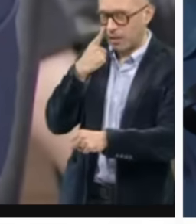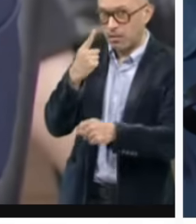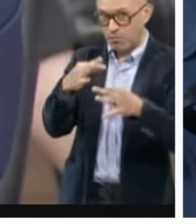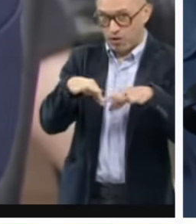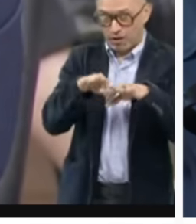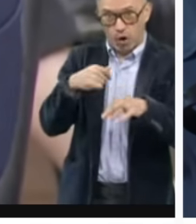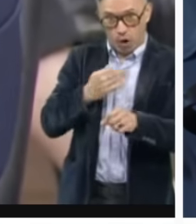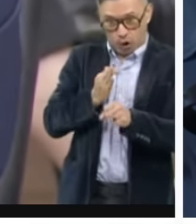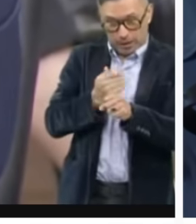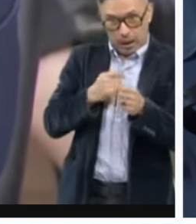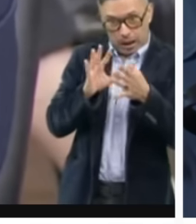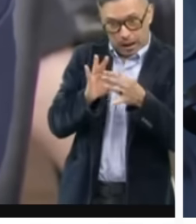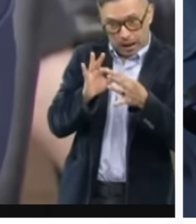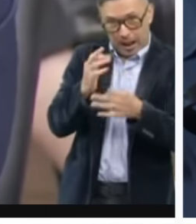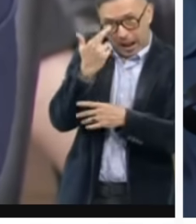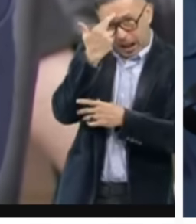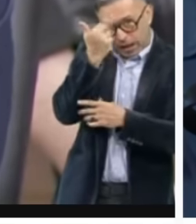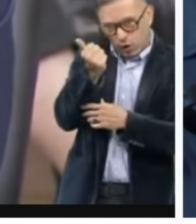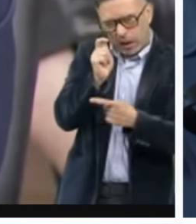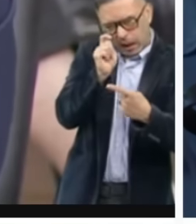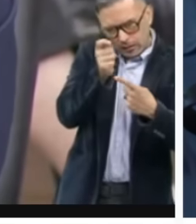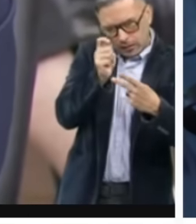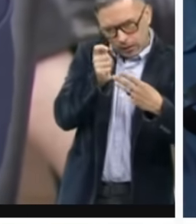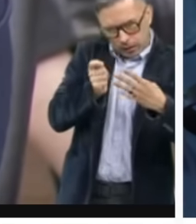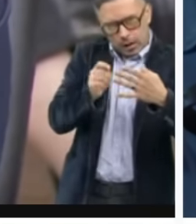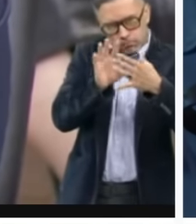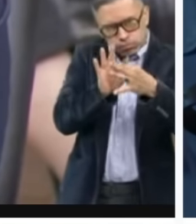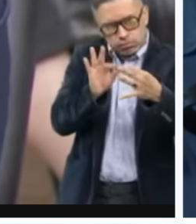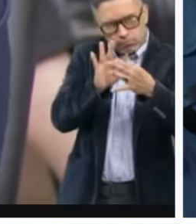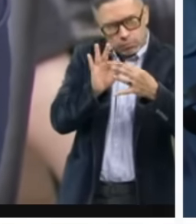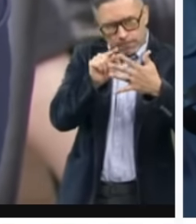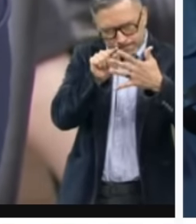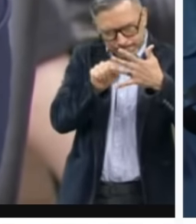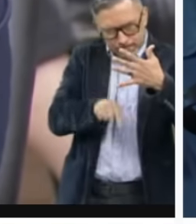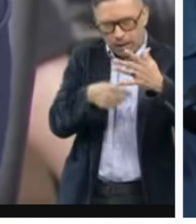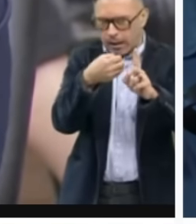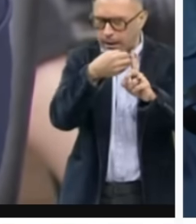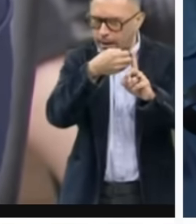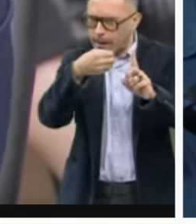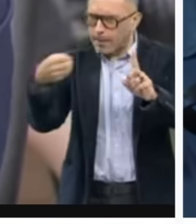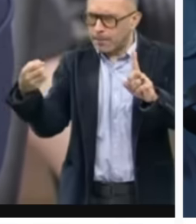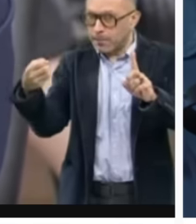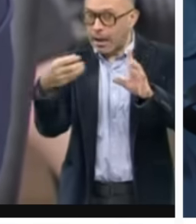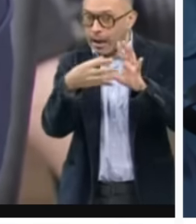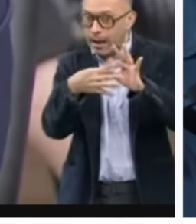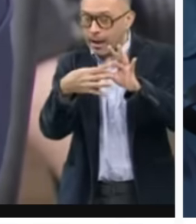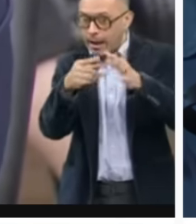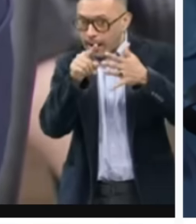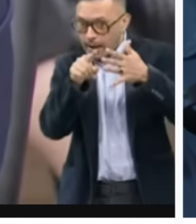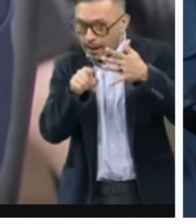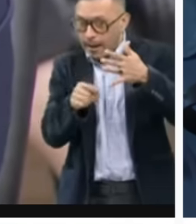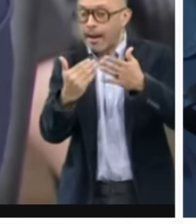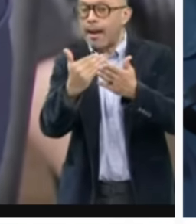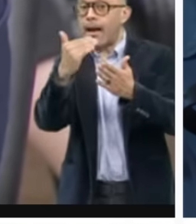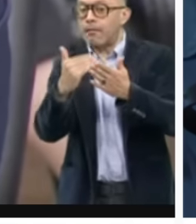de argumentos que yo estoy hilando iban precisamente a llegar al sentido